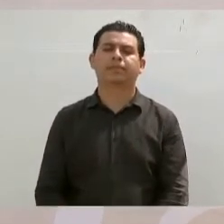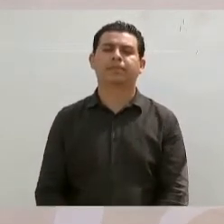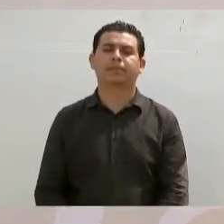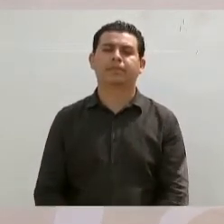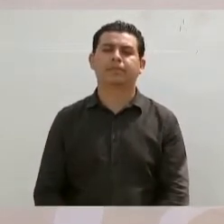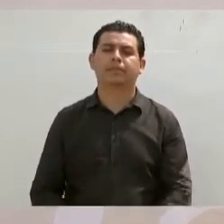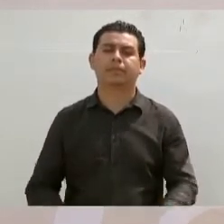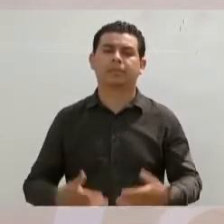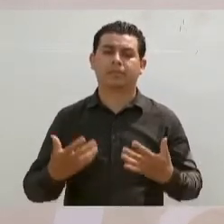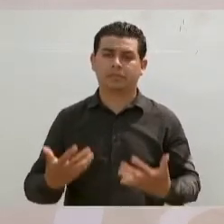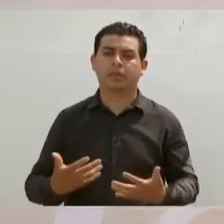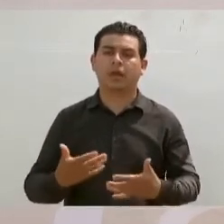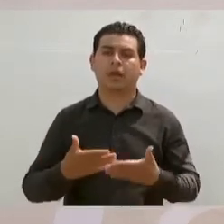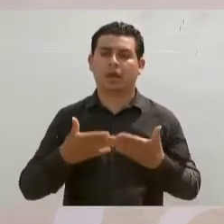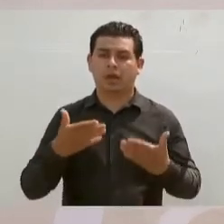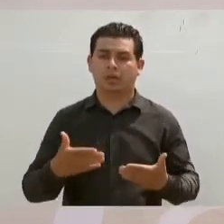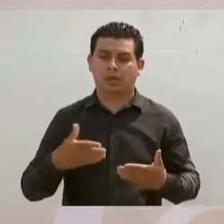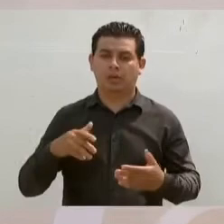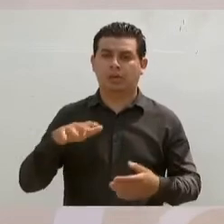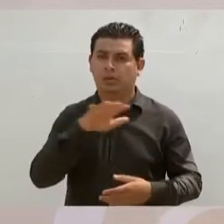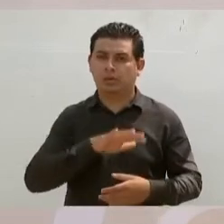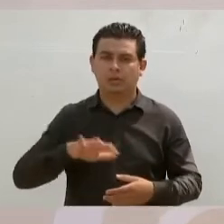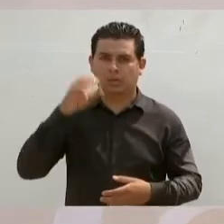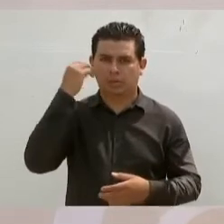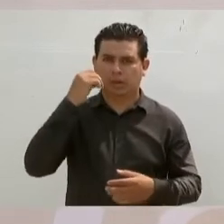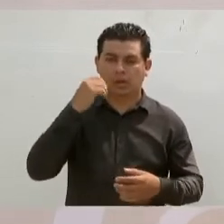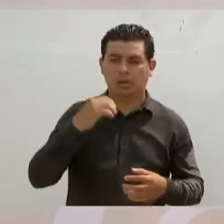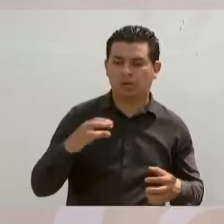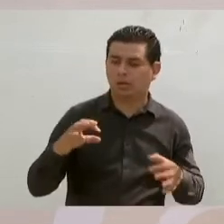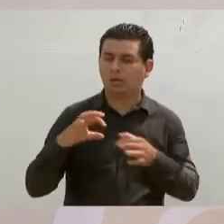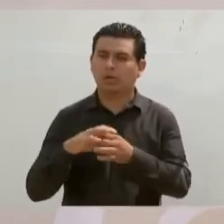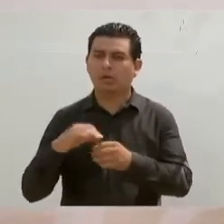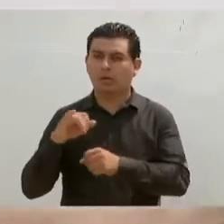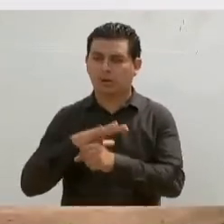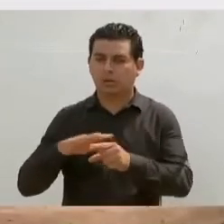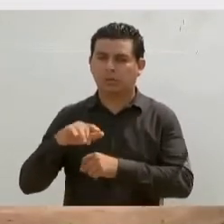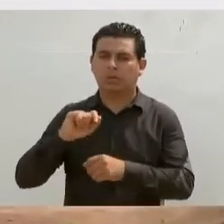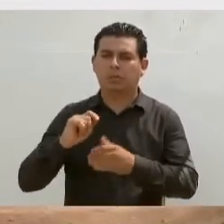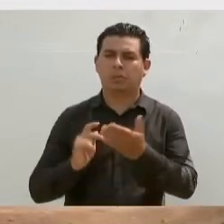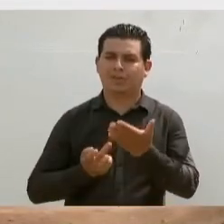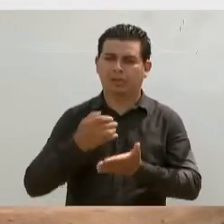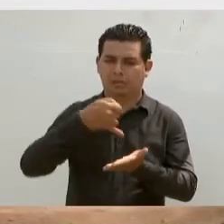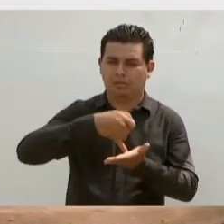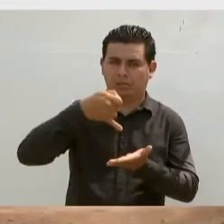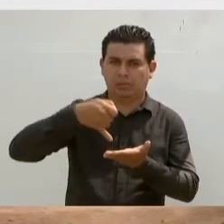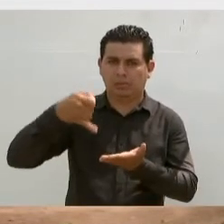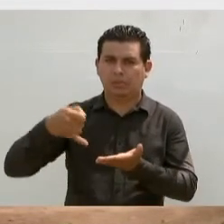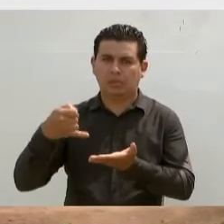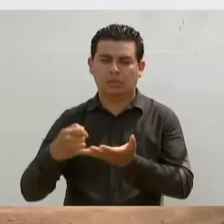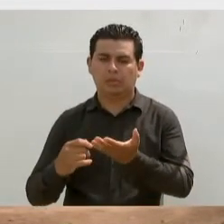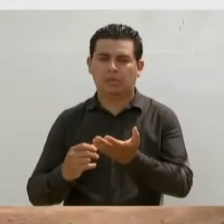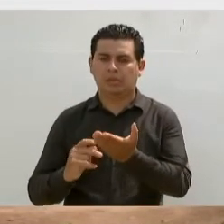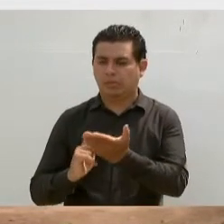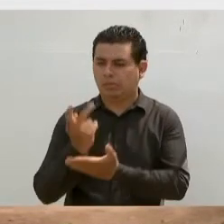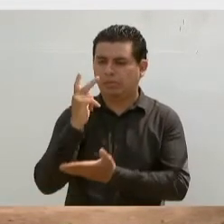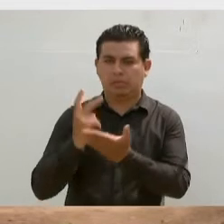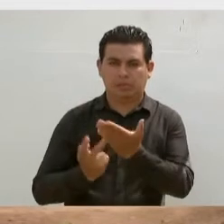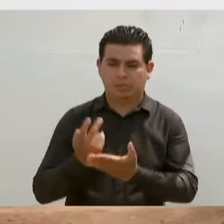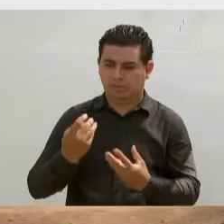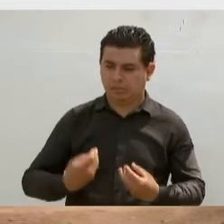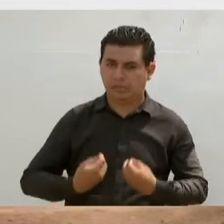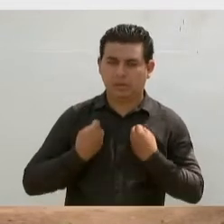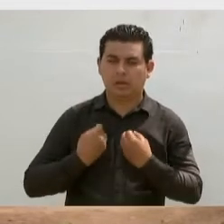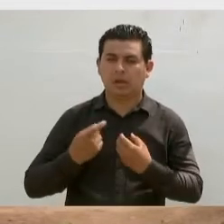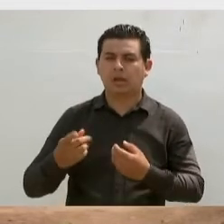En el territorio Oaxaca-Istmo, Sembrando Vida está presente en 48